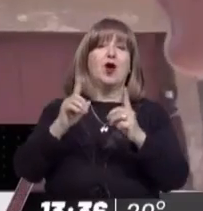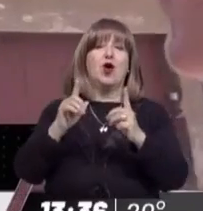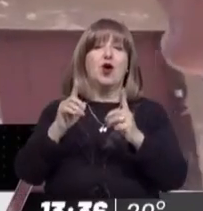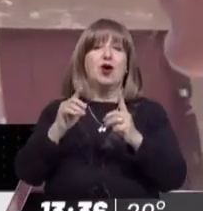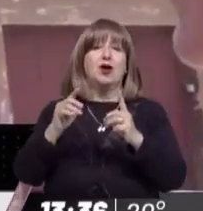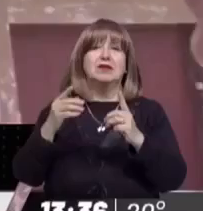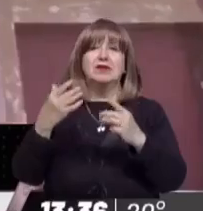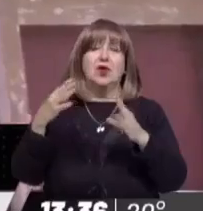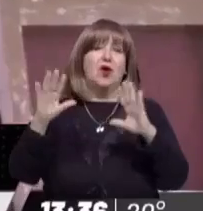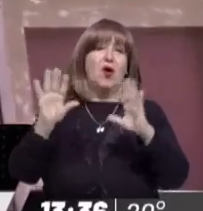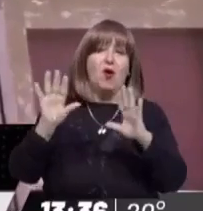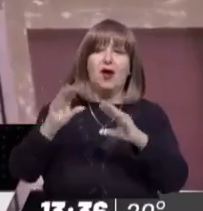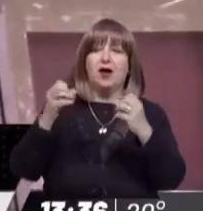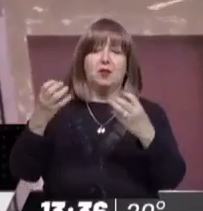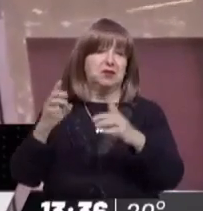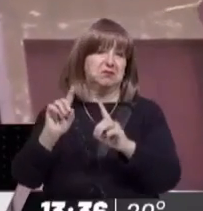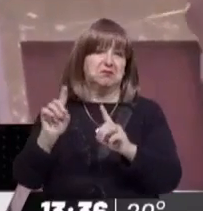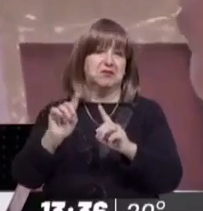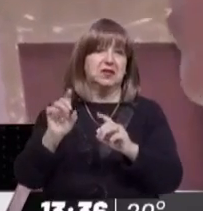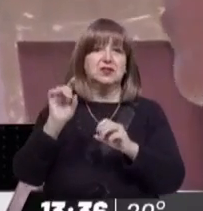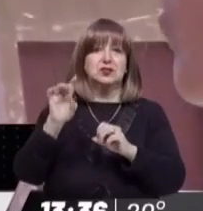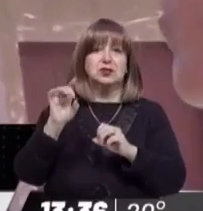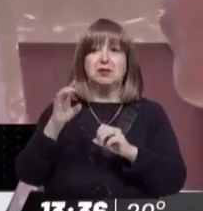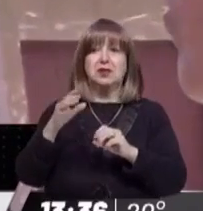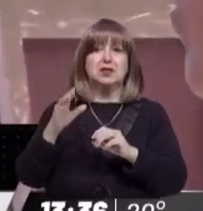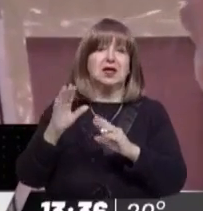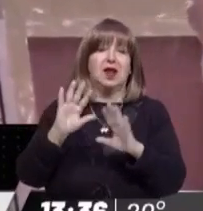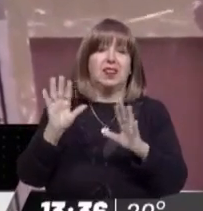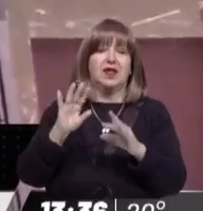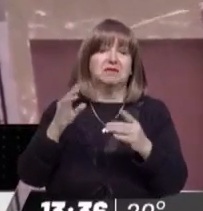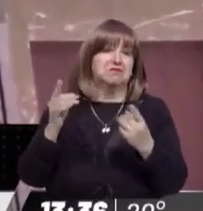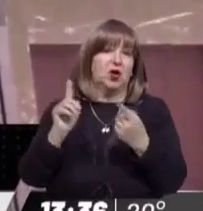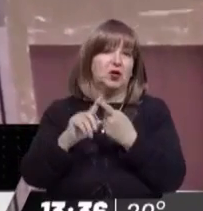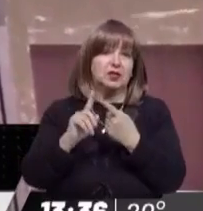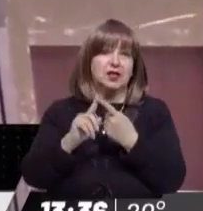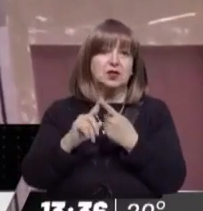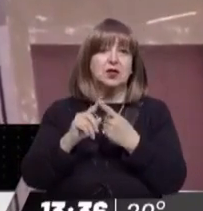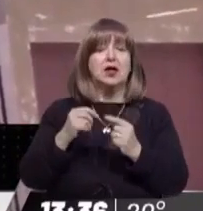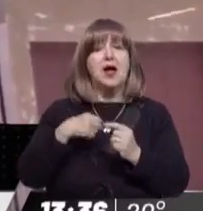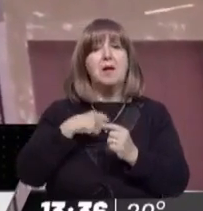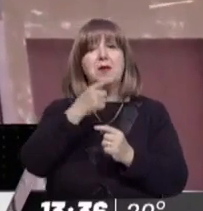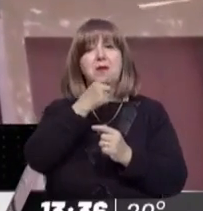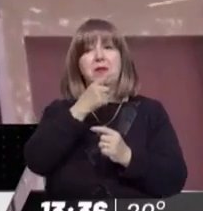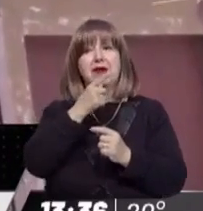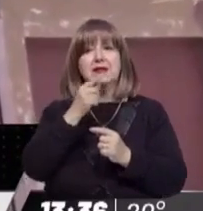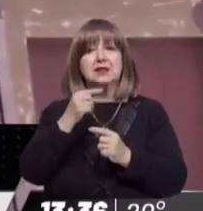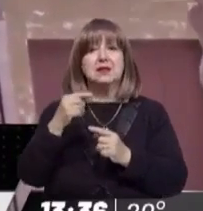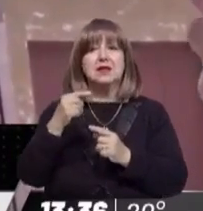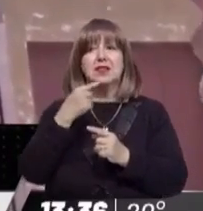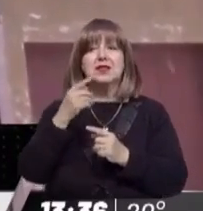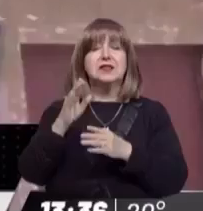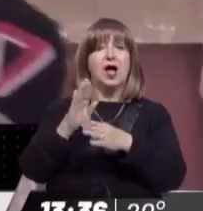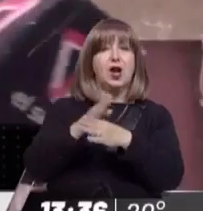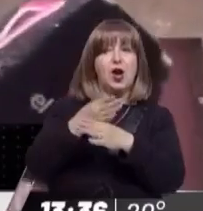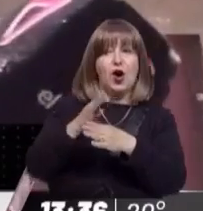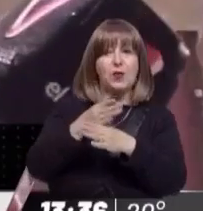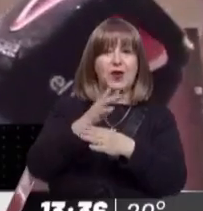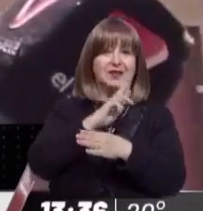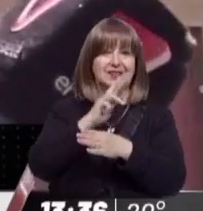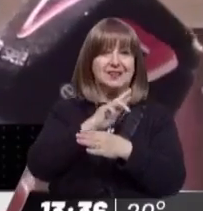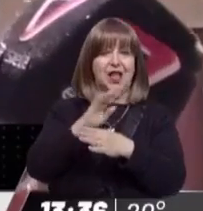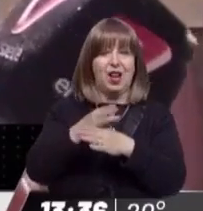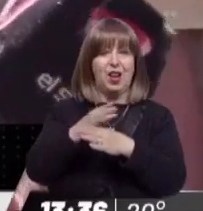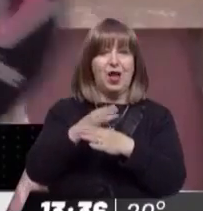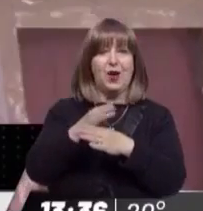cada tanto no sé la verdad por lo que tenemos entendido nosotros los vecinos eran novios y venía a quedarse algunos días las amigas me